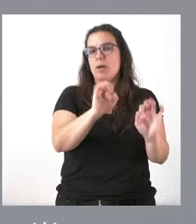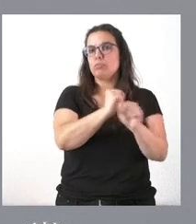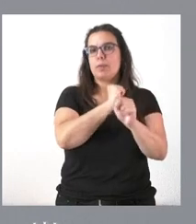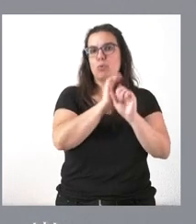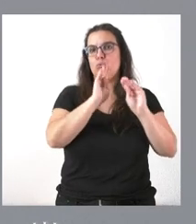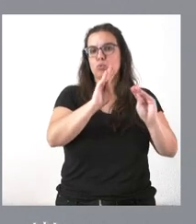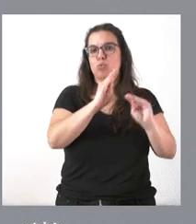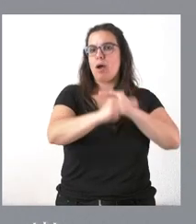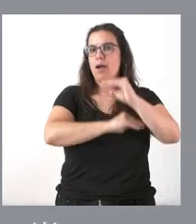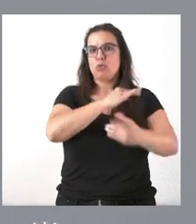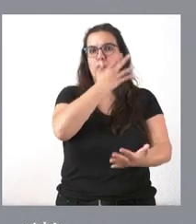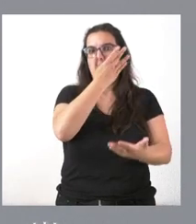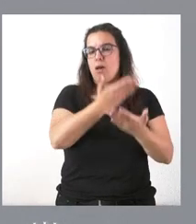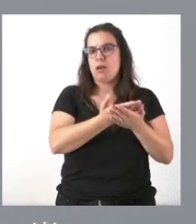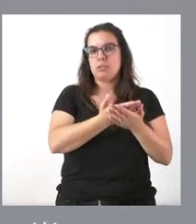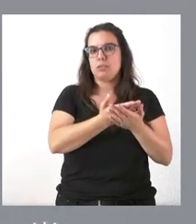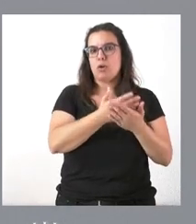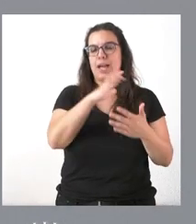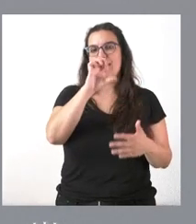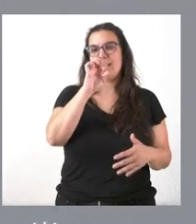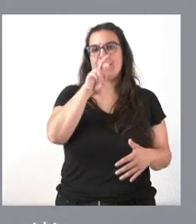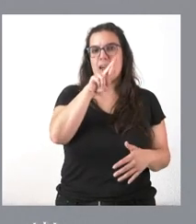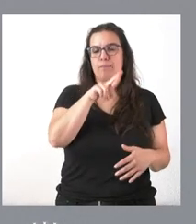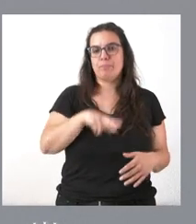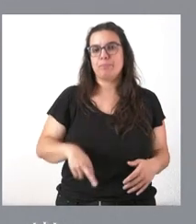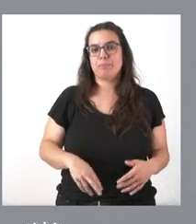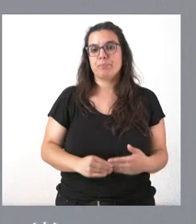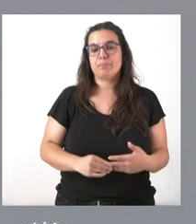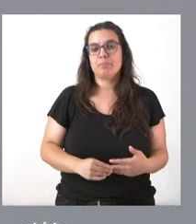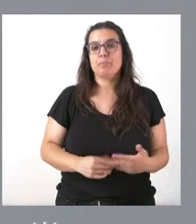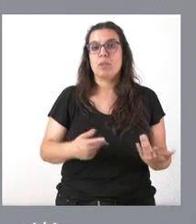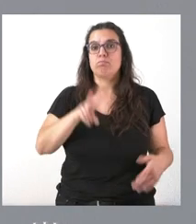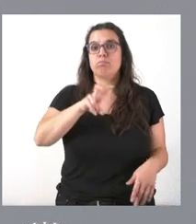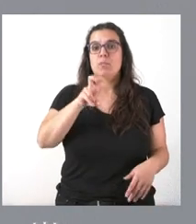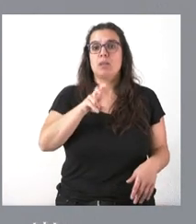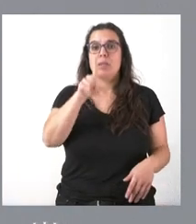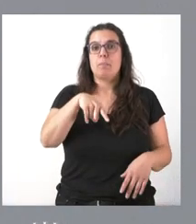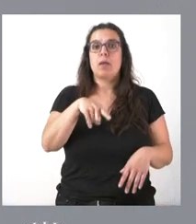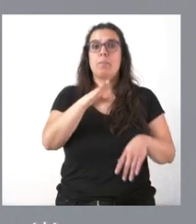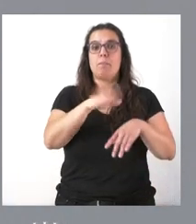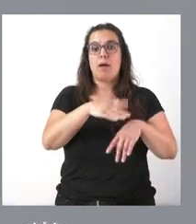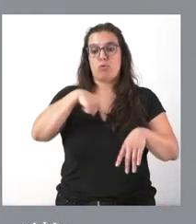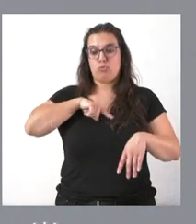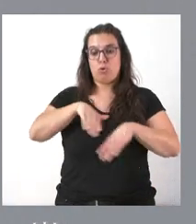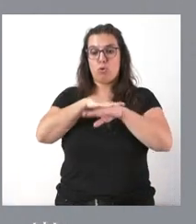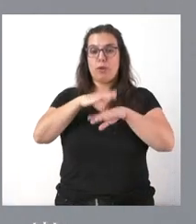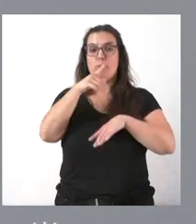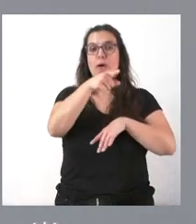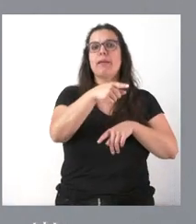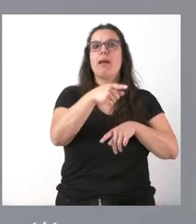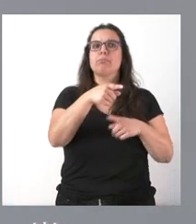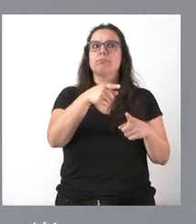de todo este tiempo de Esther Muñoz y que nos ha sido muy útil también como gobierno de Castilla y león porque nos ha sabido